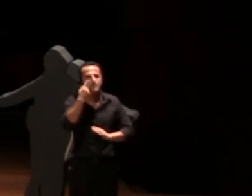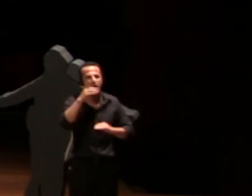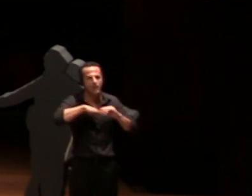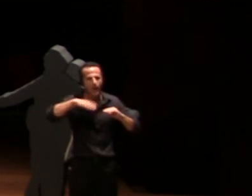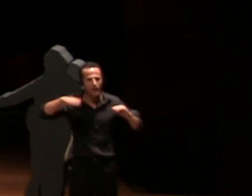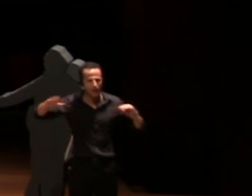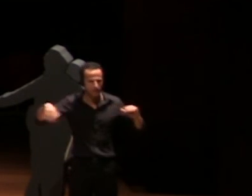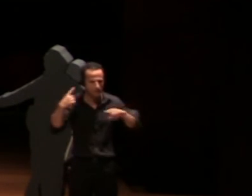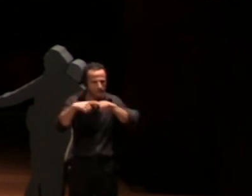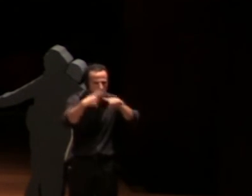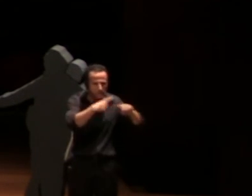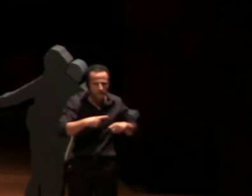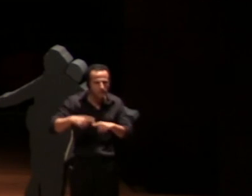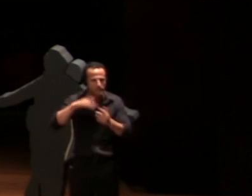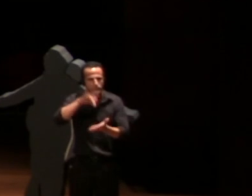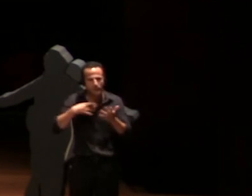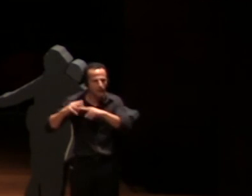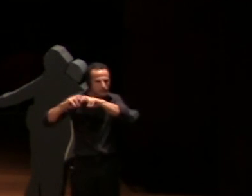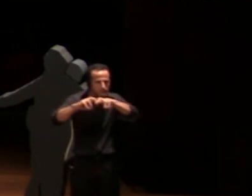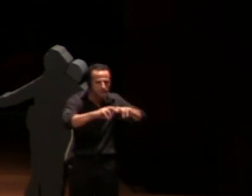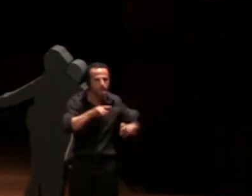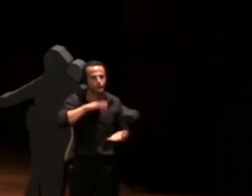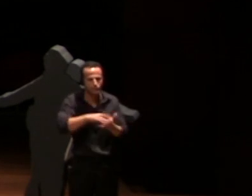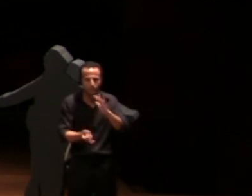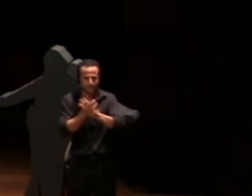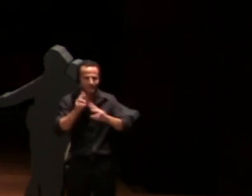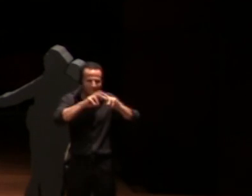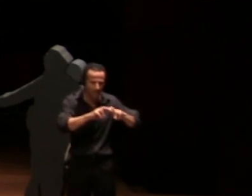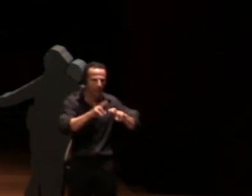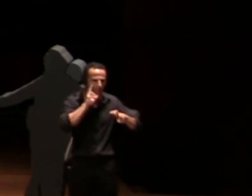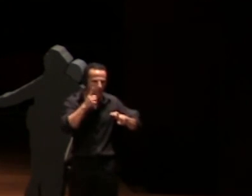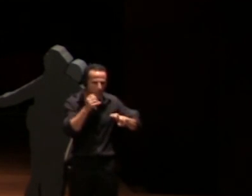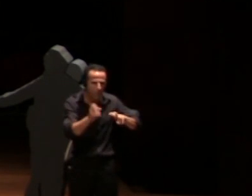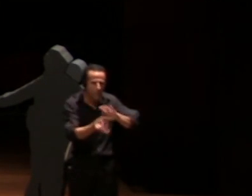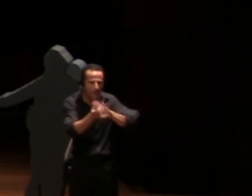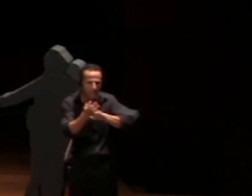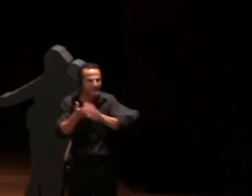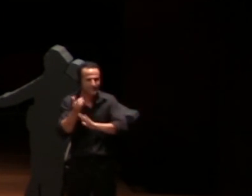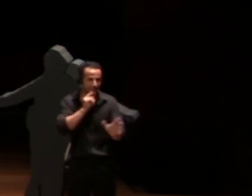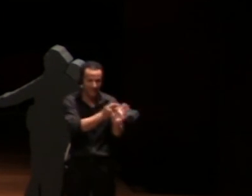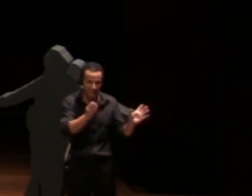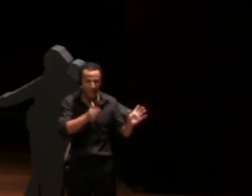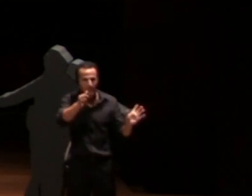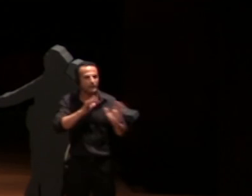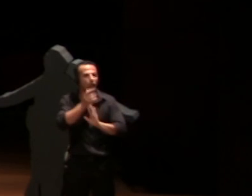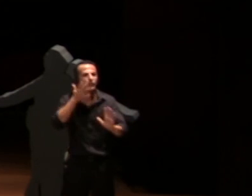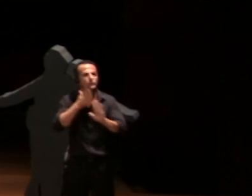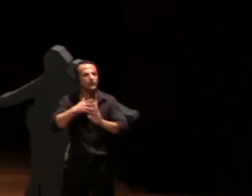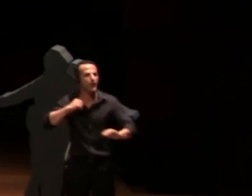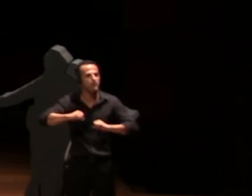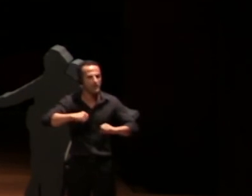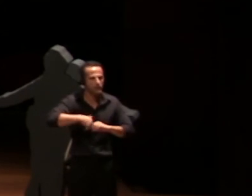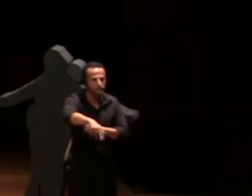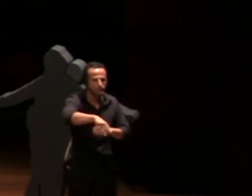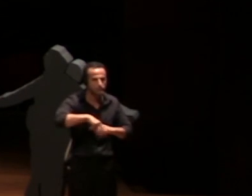contribuyen mucho en lo que queremos analizar, estamos creando variables nuevas, ¿no?, que vienen a sumar sobre la velocidad de la marcha, que probablemente sea el